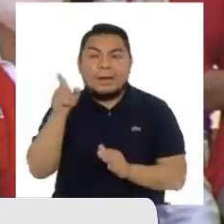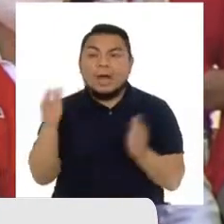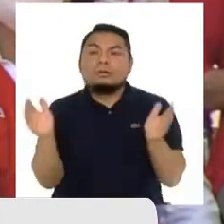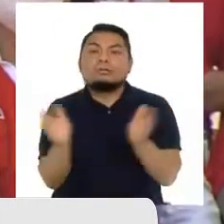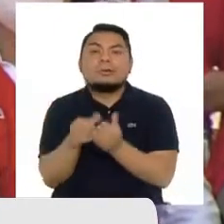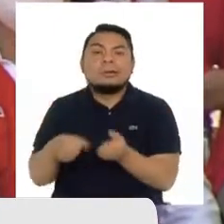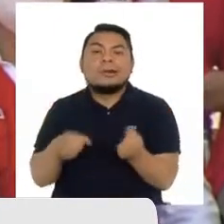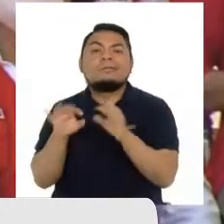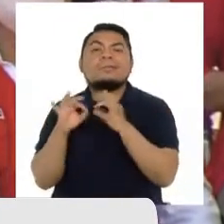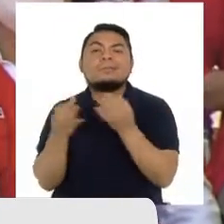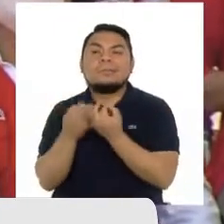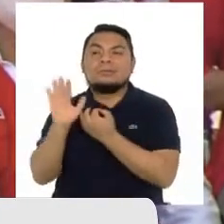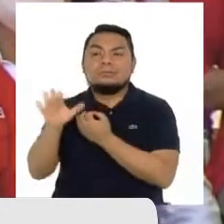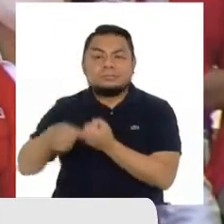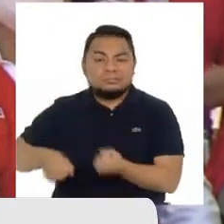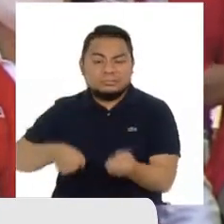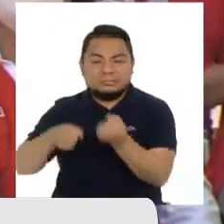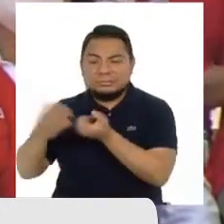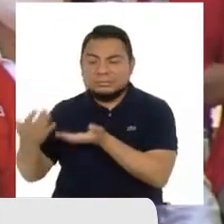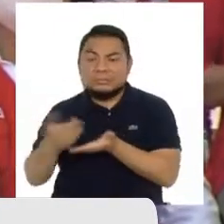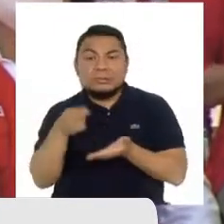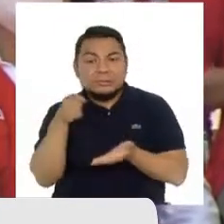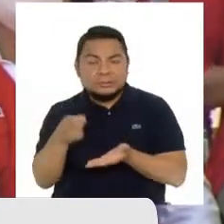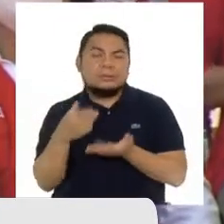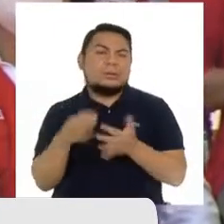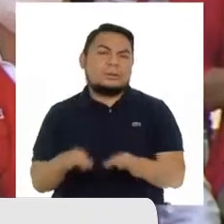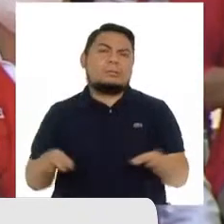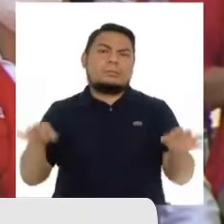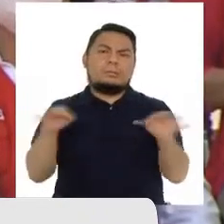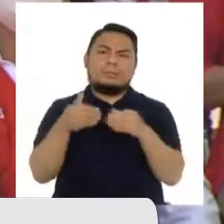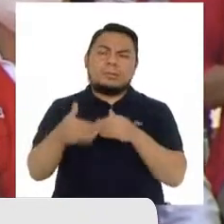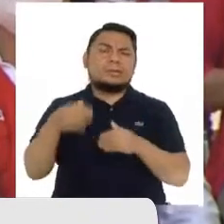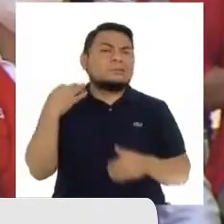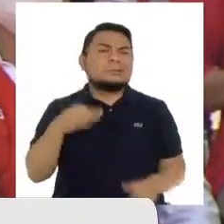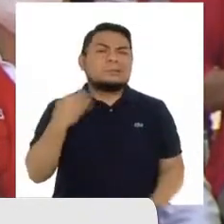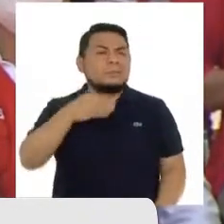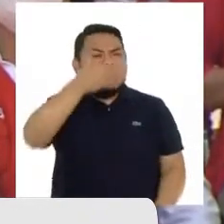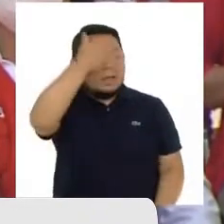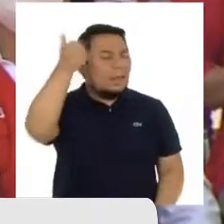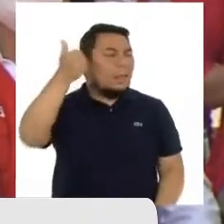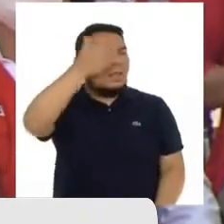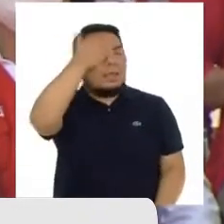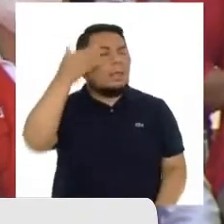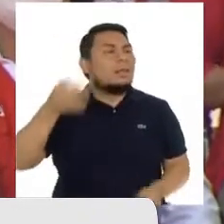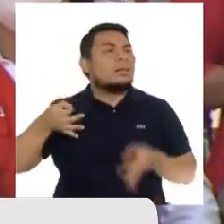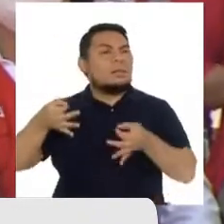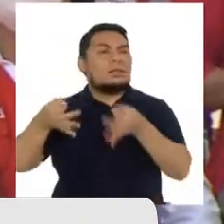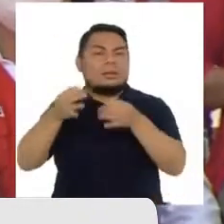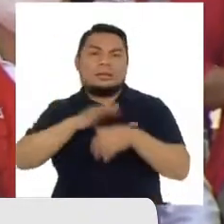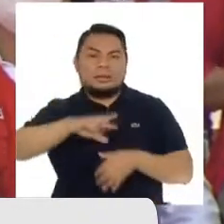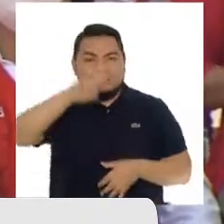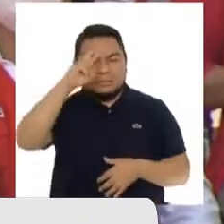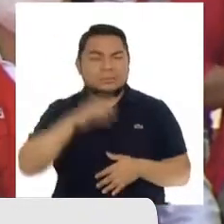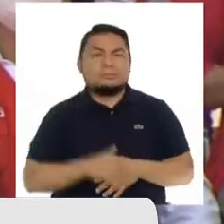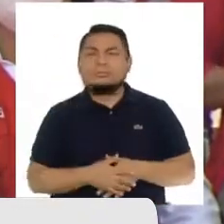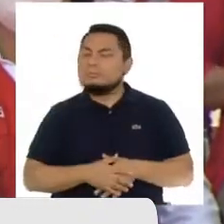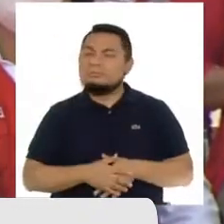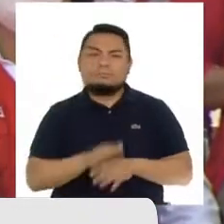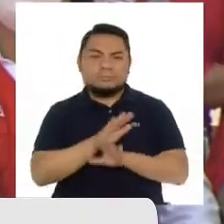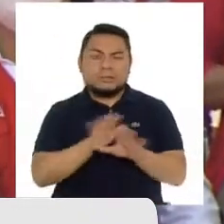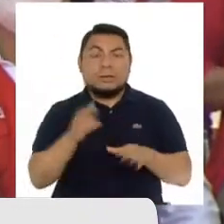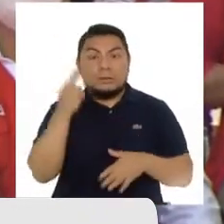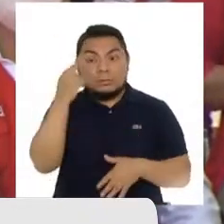de subsistencia ha sido históricamente olvidada y postergada en el país por eso